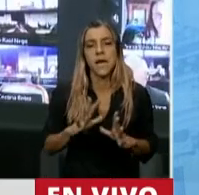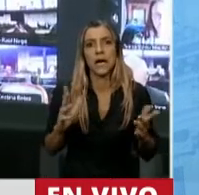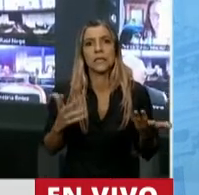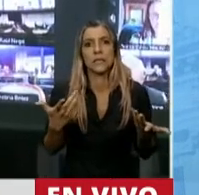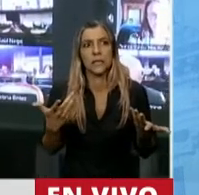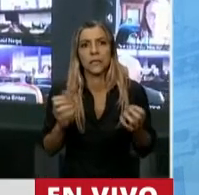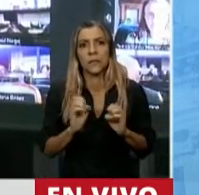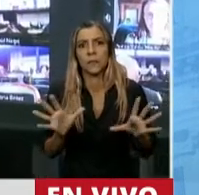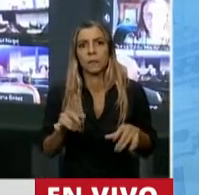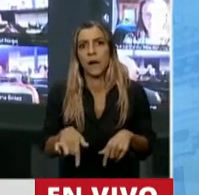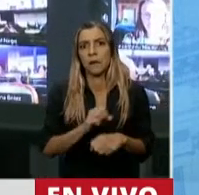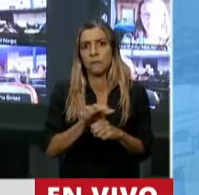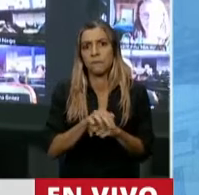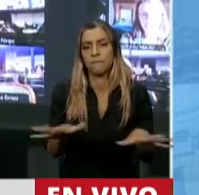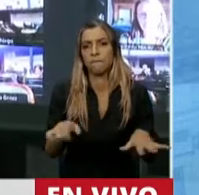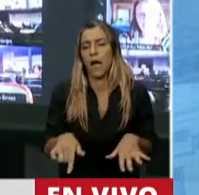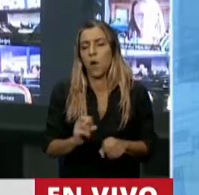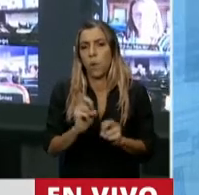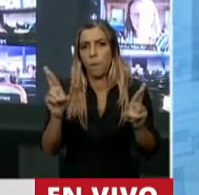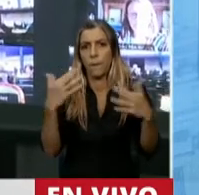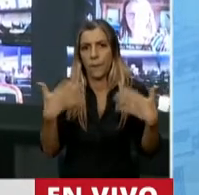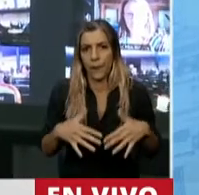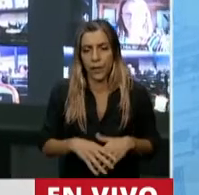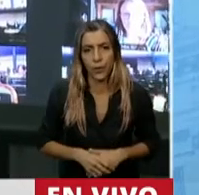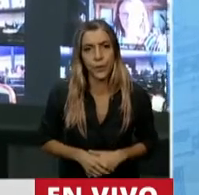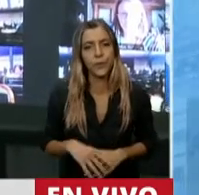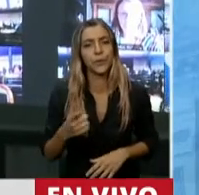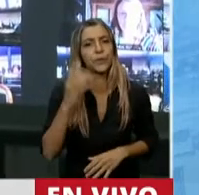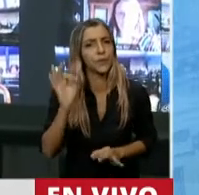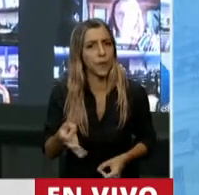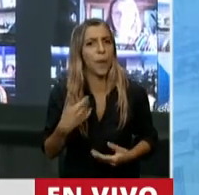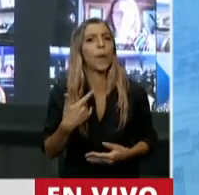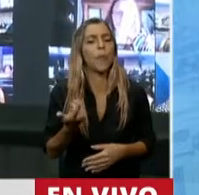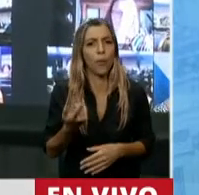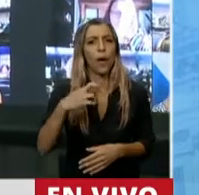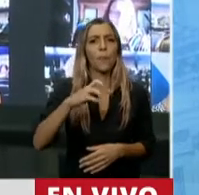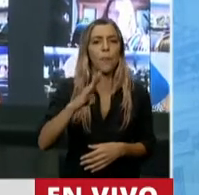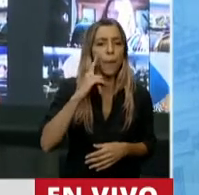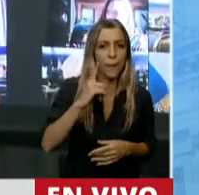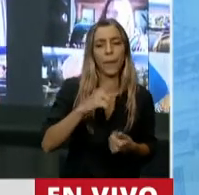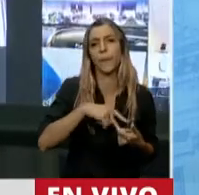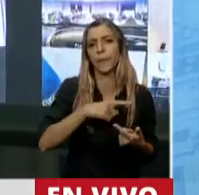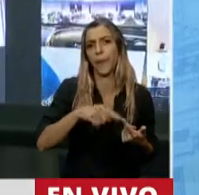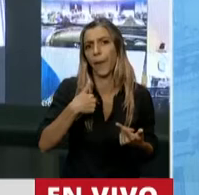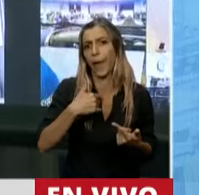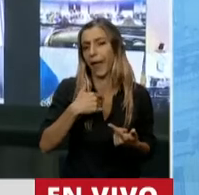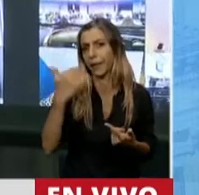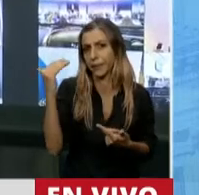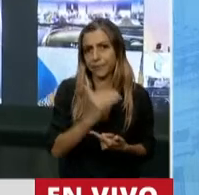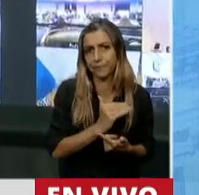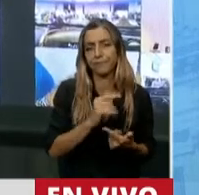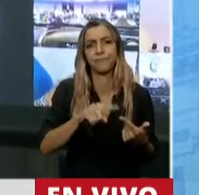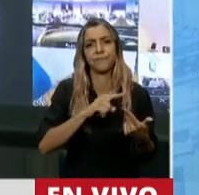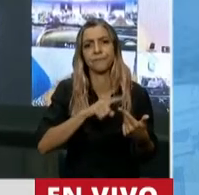pandemia actualmente. Hay una caída del Producto Bruto, de la actividad económica. Tenemos